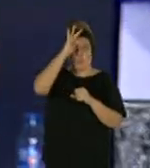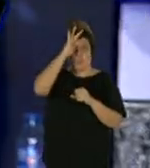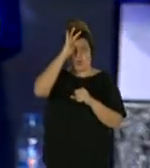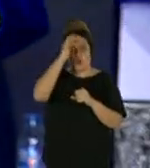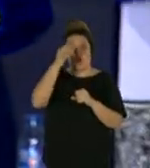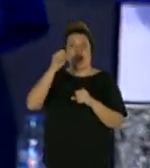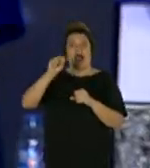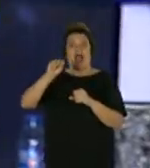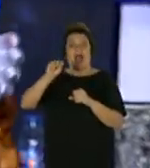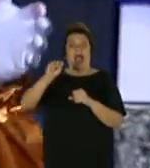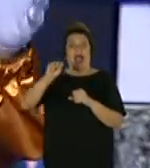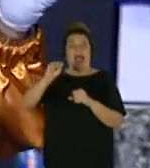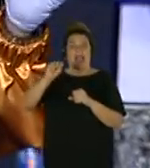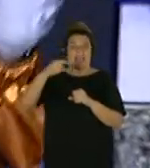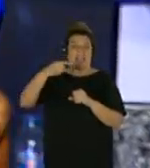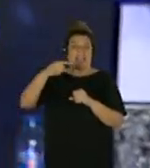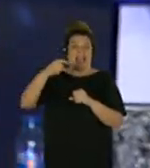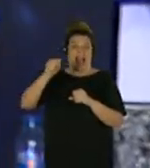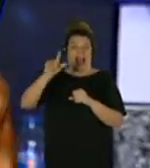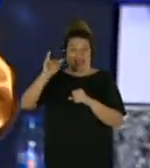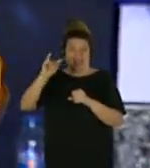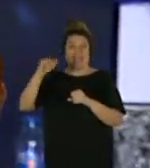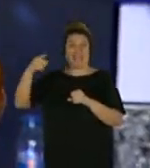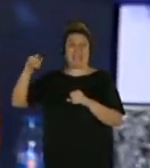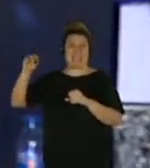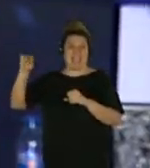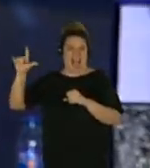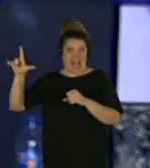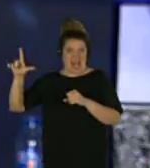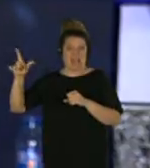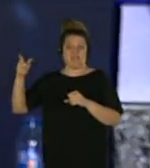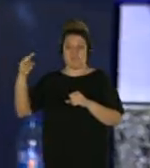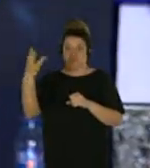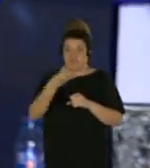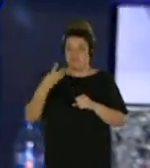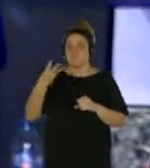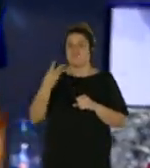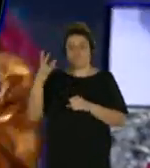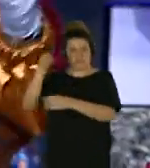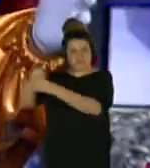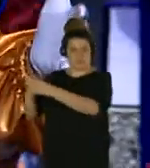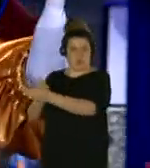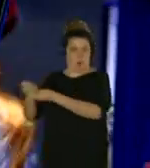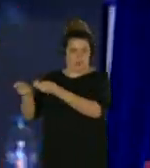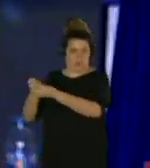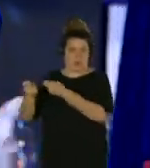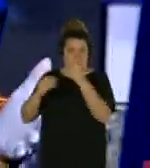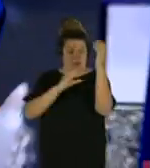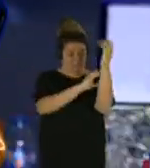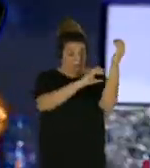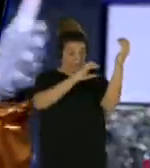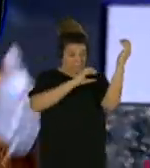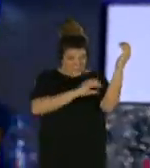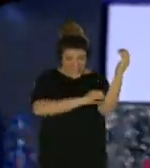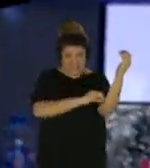y Tiel. Gracias este año por esta colaboración y que sepan que esas dos últimas estrofas fue escogida de las